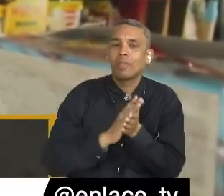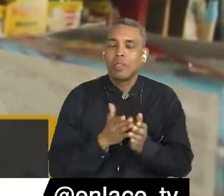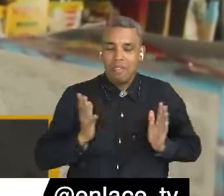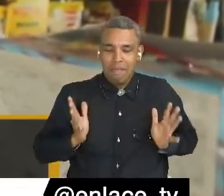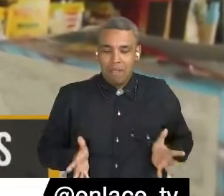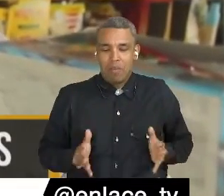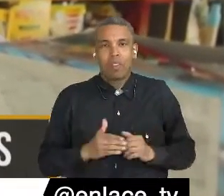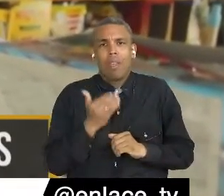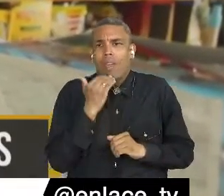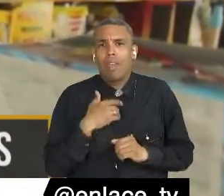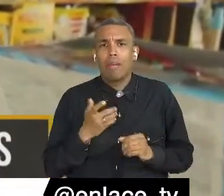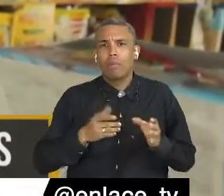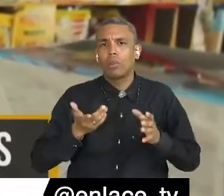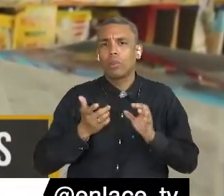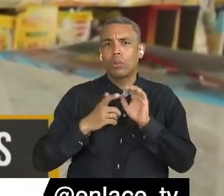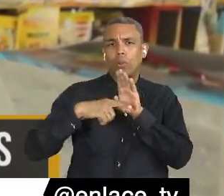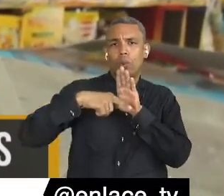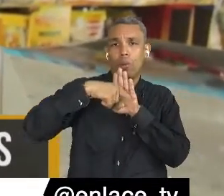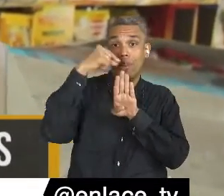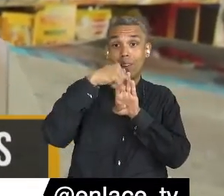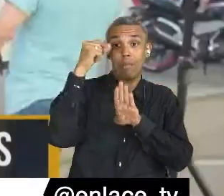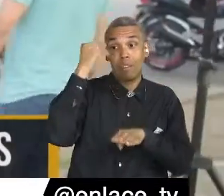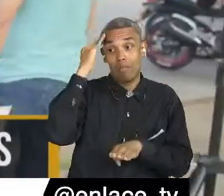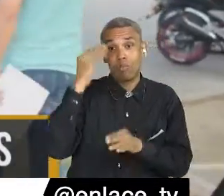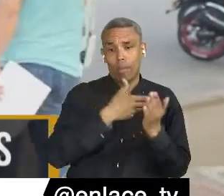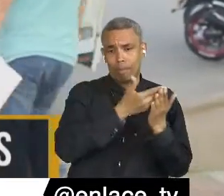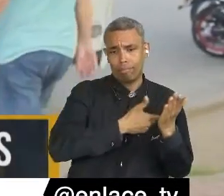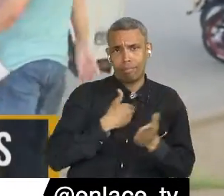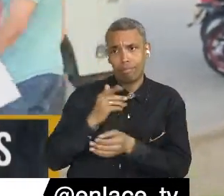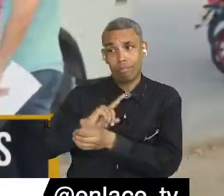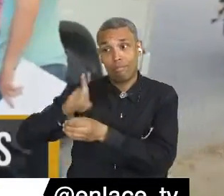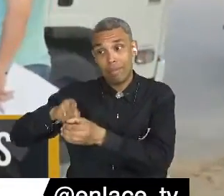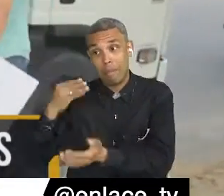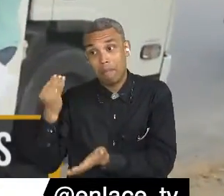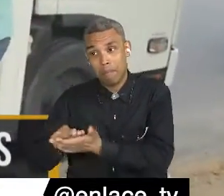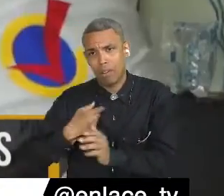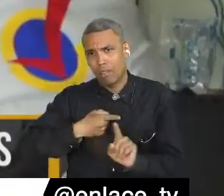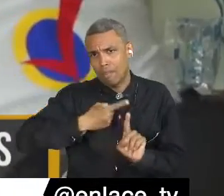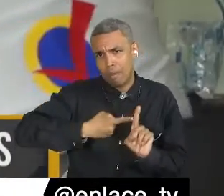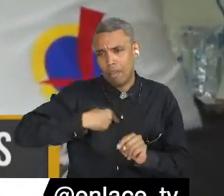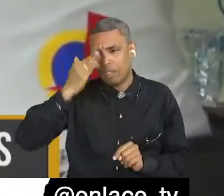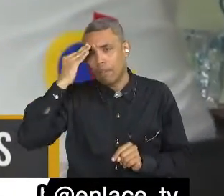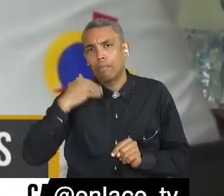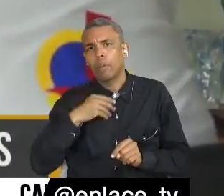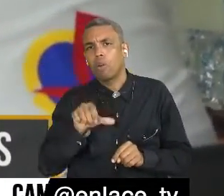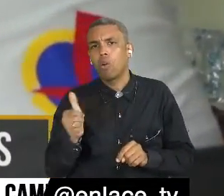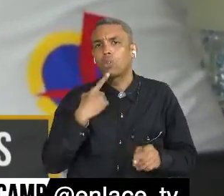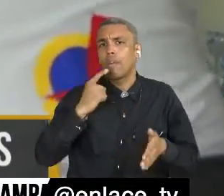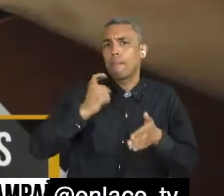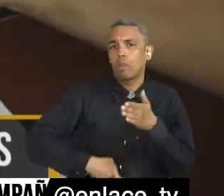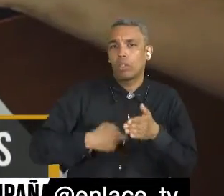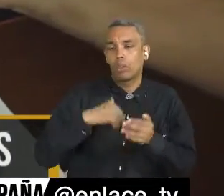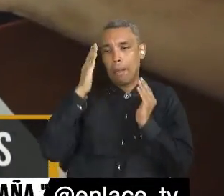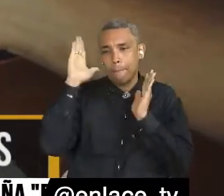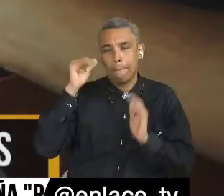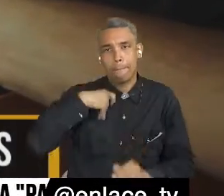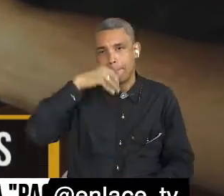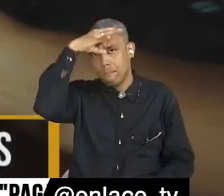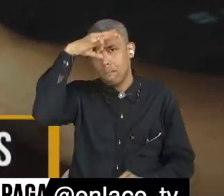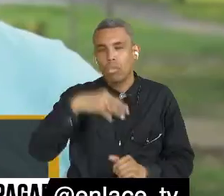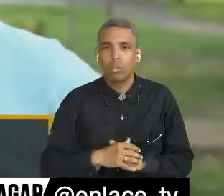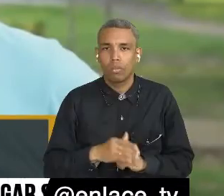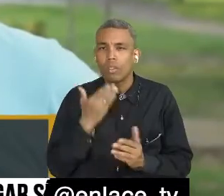la Cámara de Comercio, pues uno sabe que sí, ¿no? Y el resto, pues a veces uno ignora todas esas cosas. Y yo, pues, estoy muy